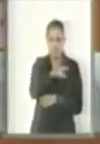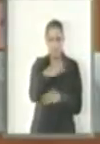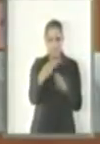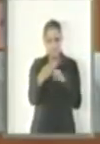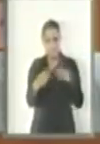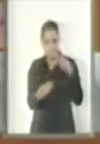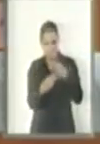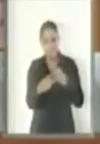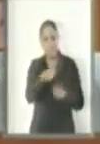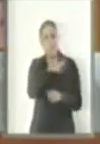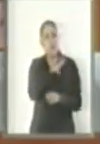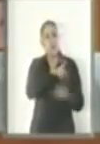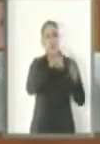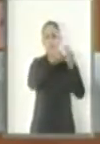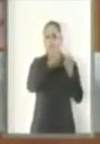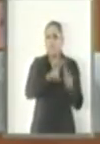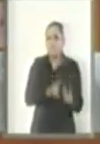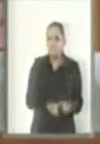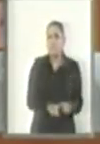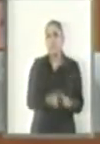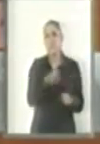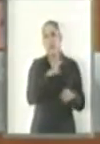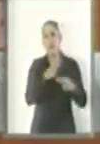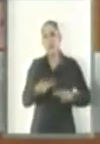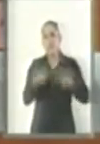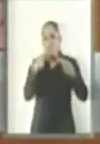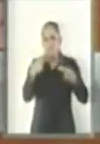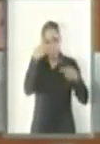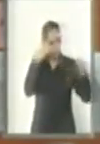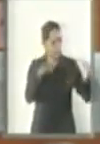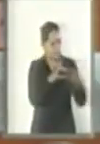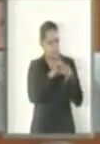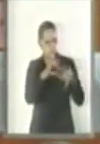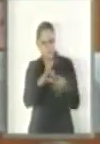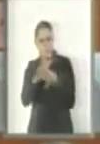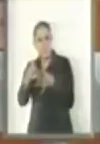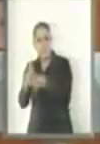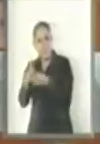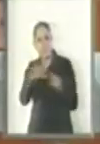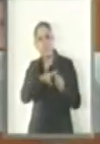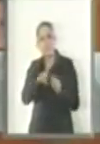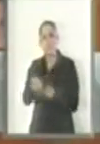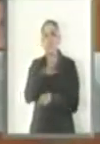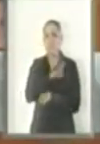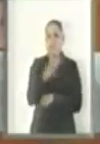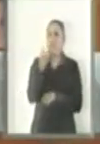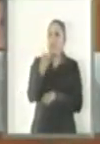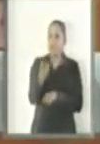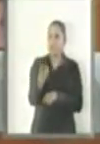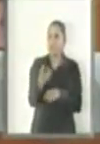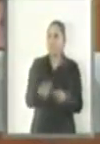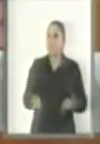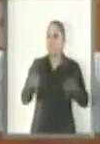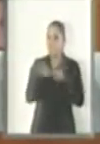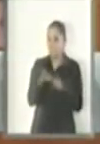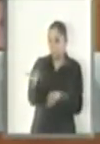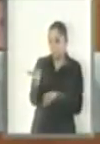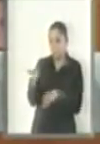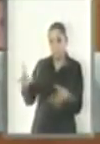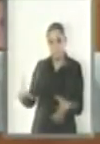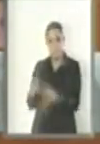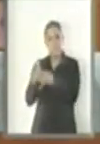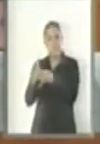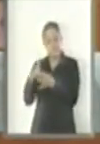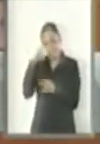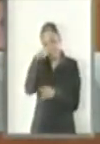encontraban integrados en una cadena productiva, por lo que era necesario unir esta cadena.